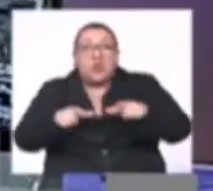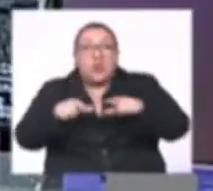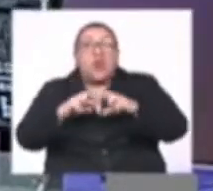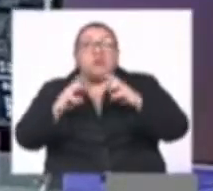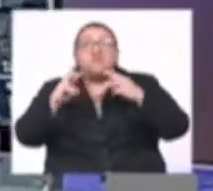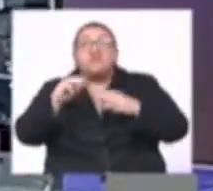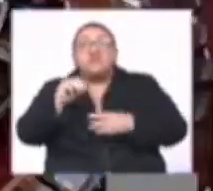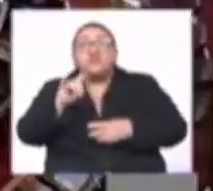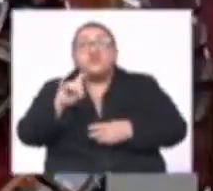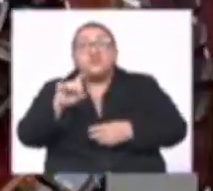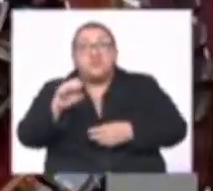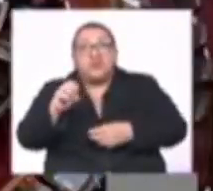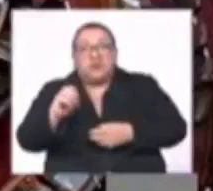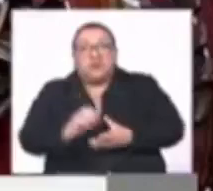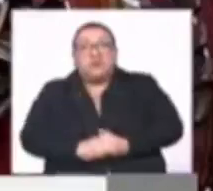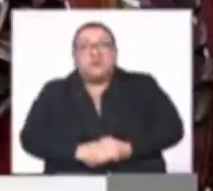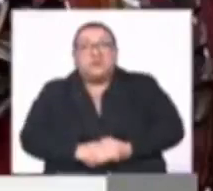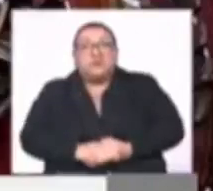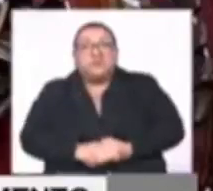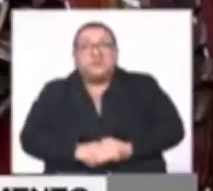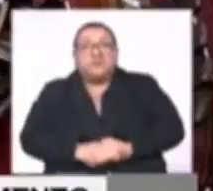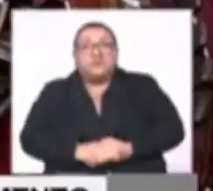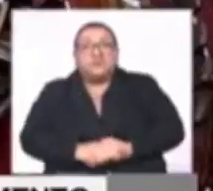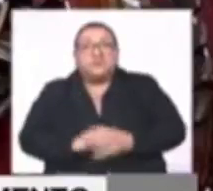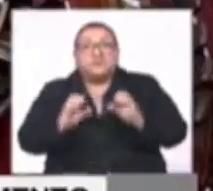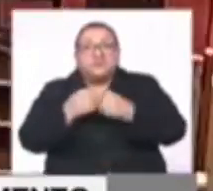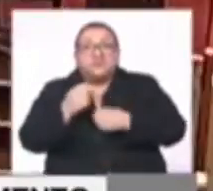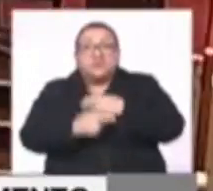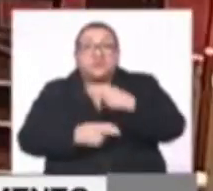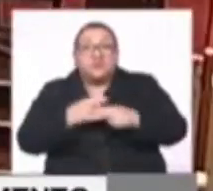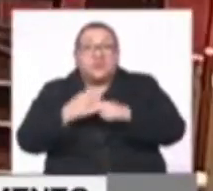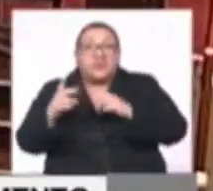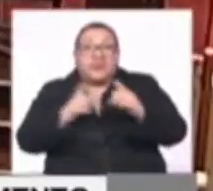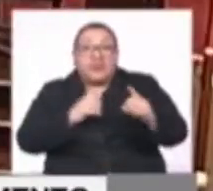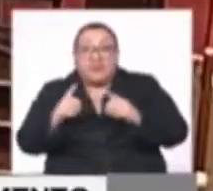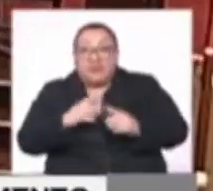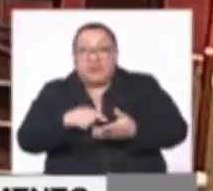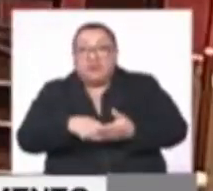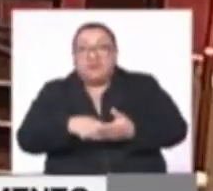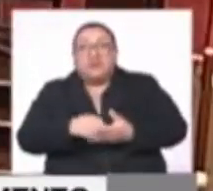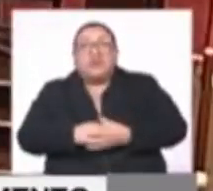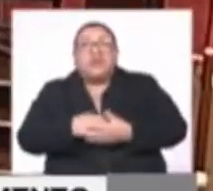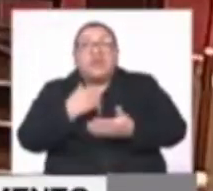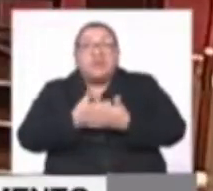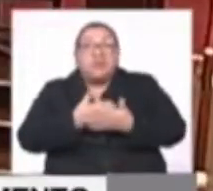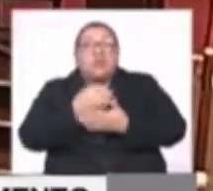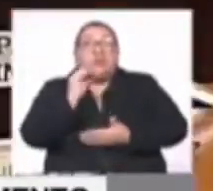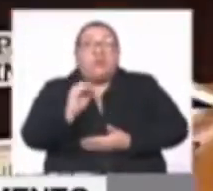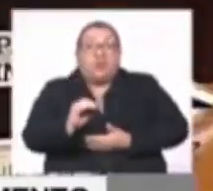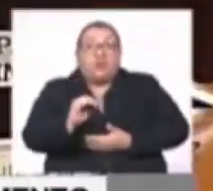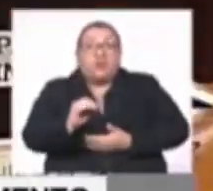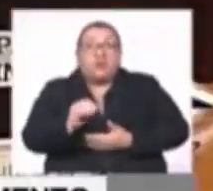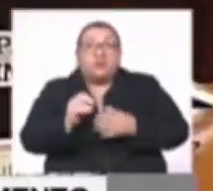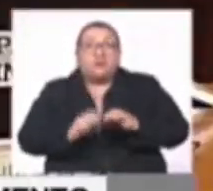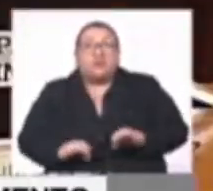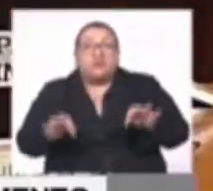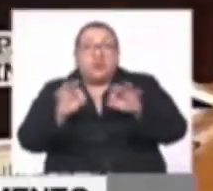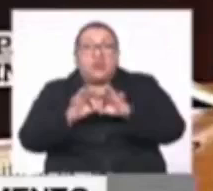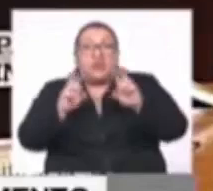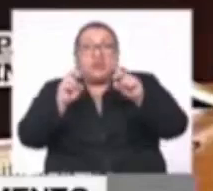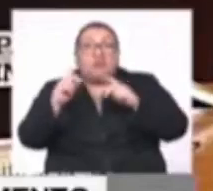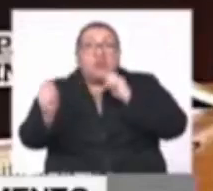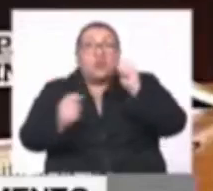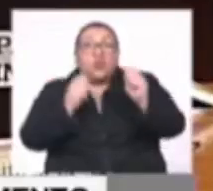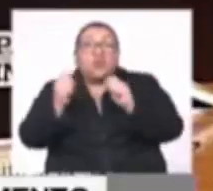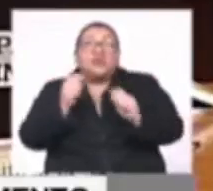Veamos. La representación nacional debatió el dictamen que propone establecer la creación del boleto turístico